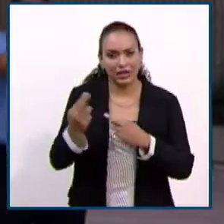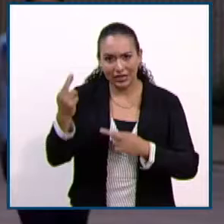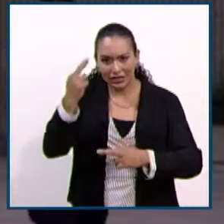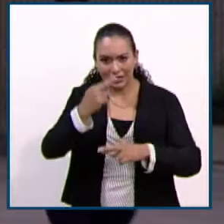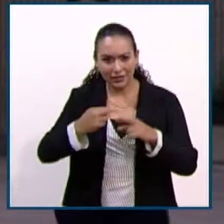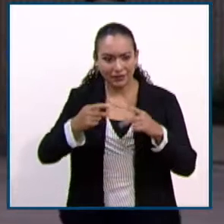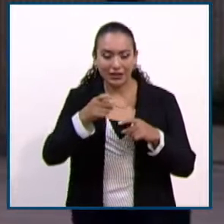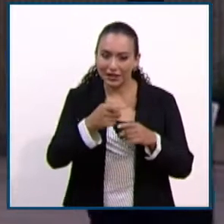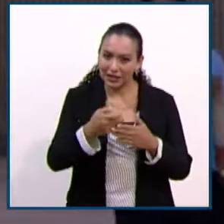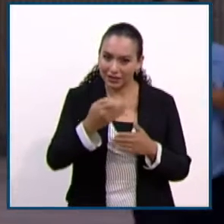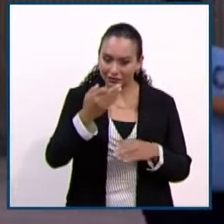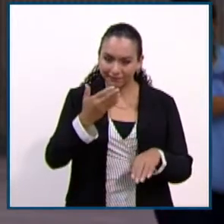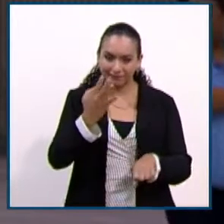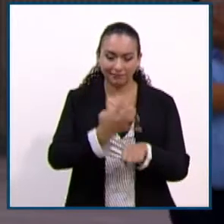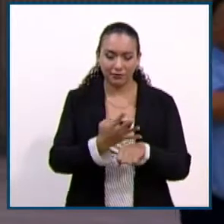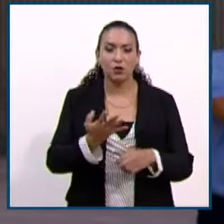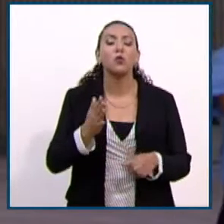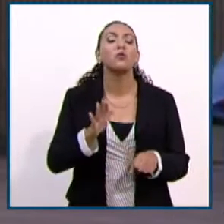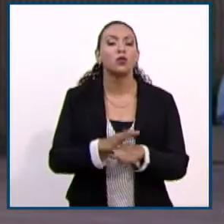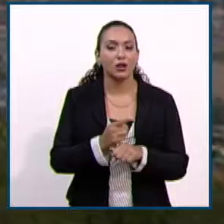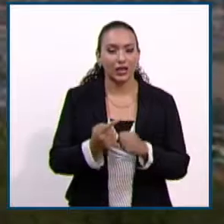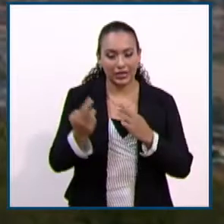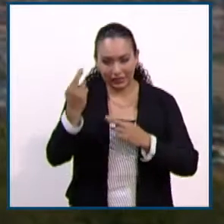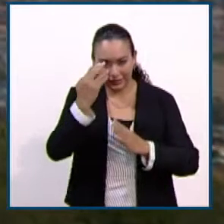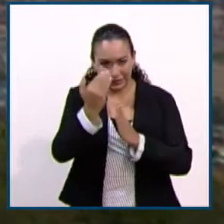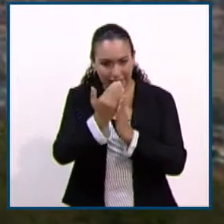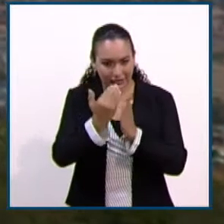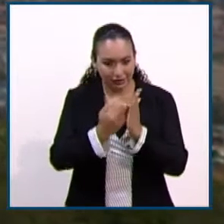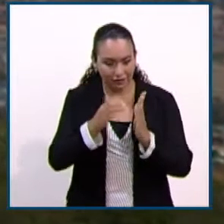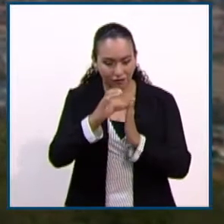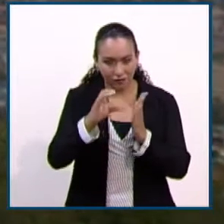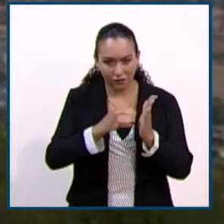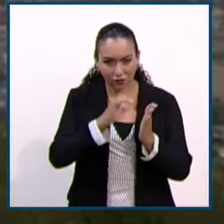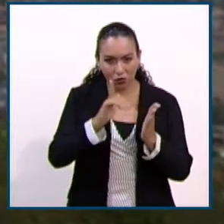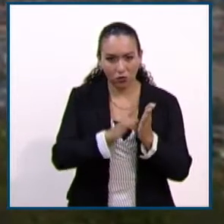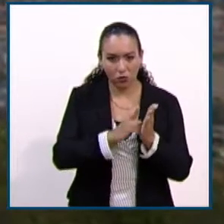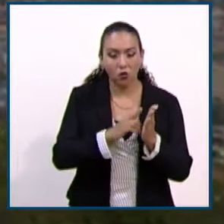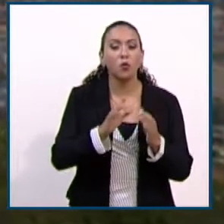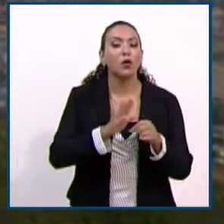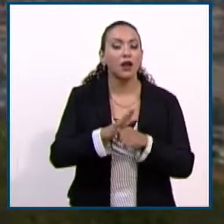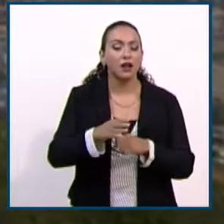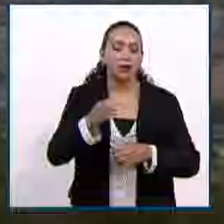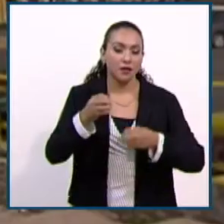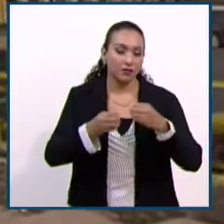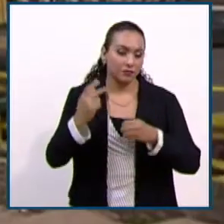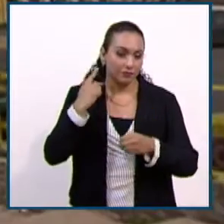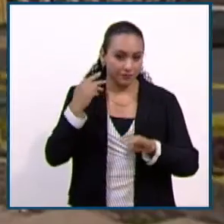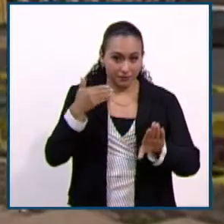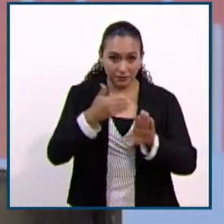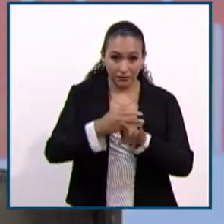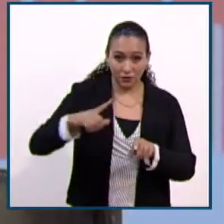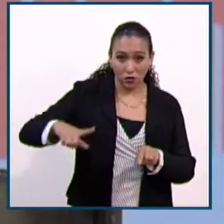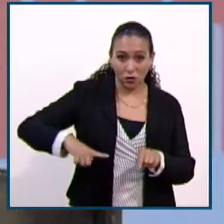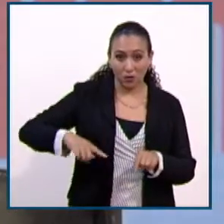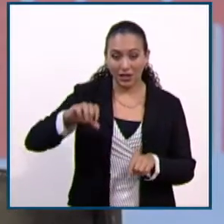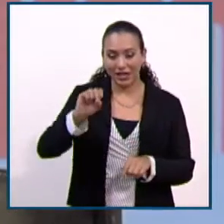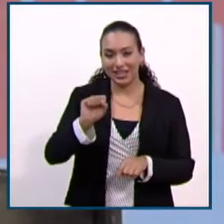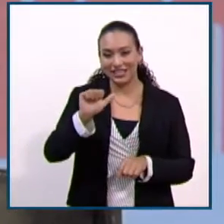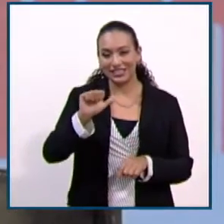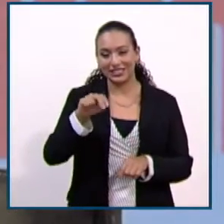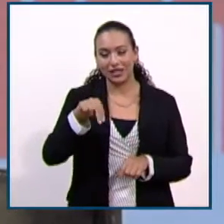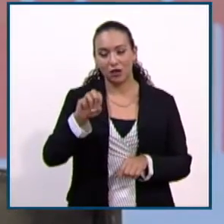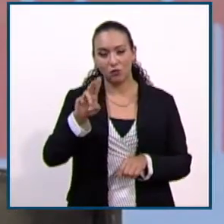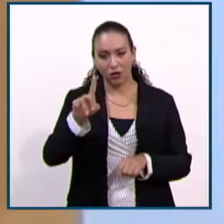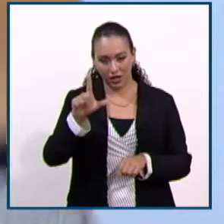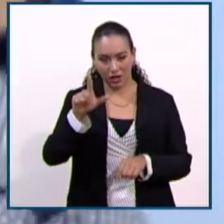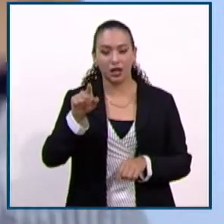sanción anticipada. Esto al resolver la controversia constitucional relativa al juicio político contra el gobernador de Nuevo León, Samuel García,